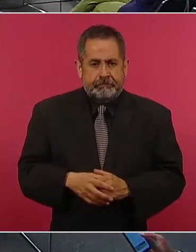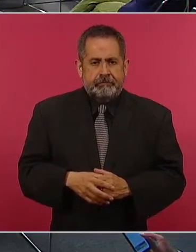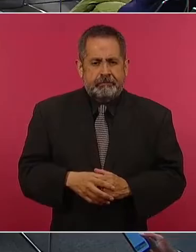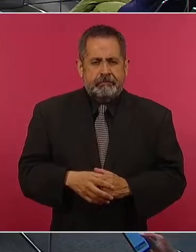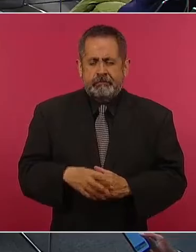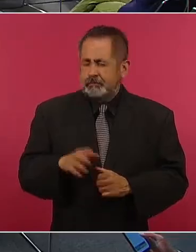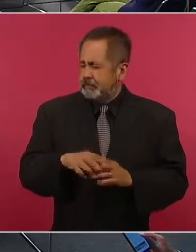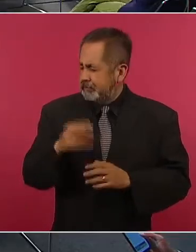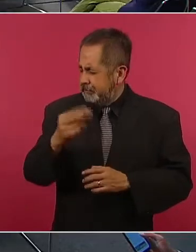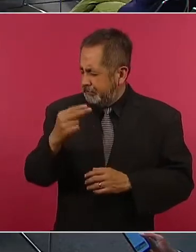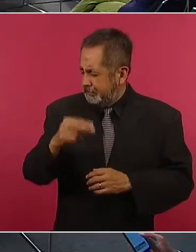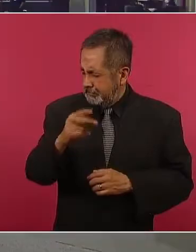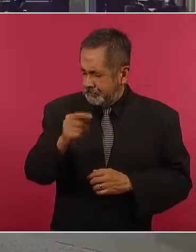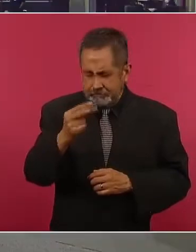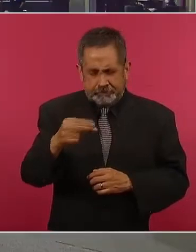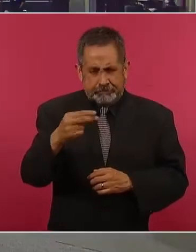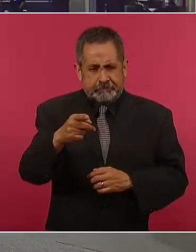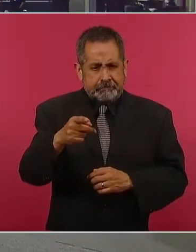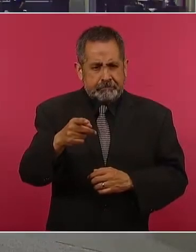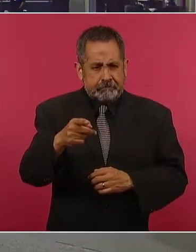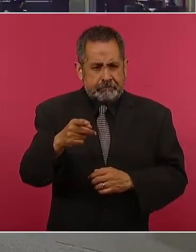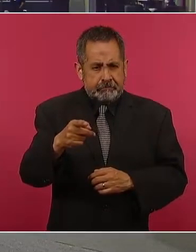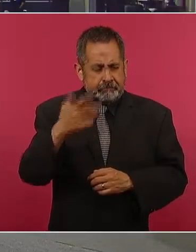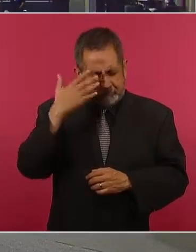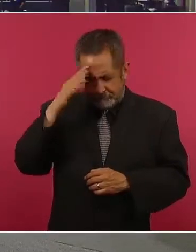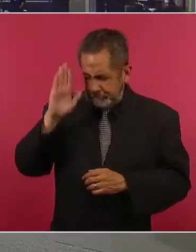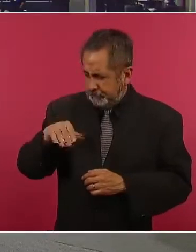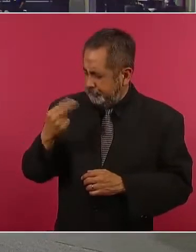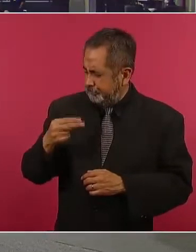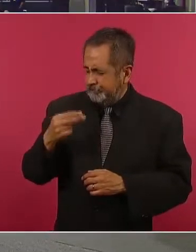¿Cómo se llama la señora